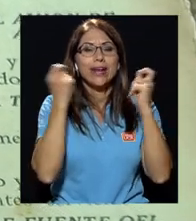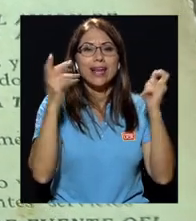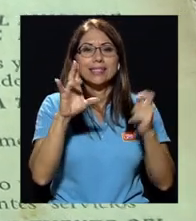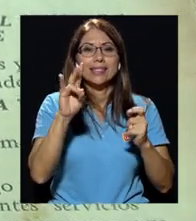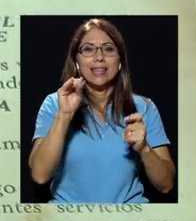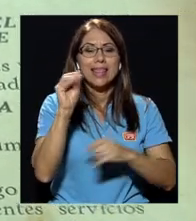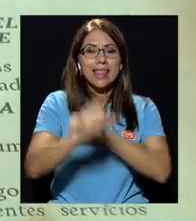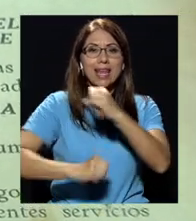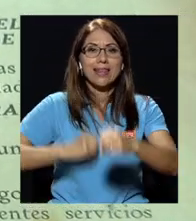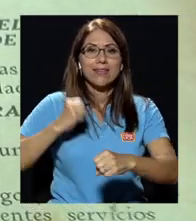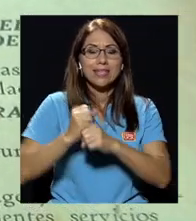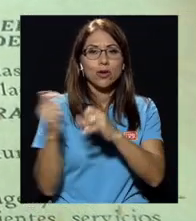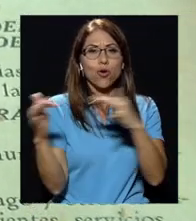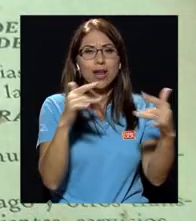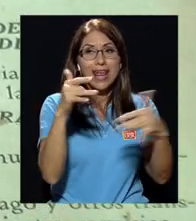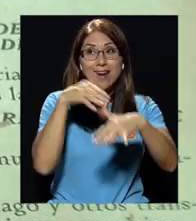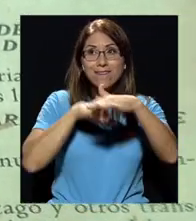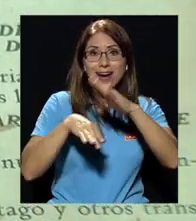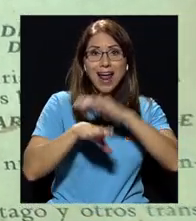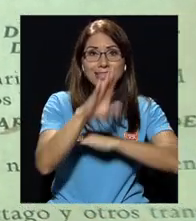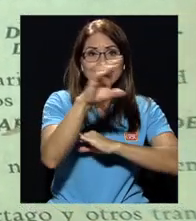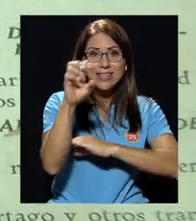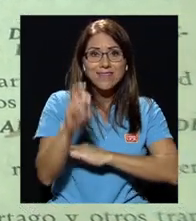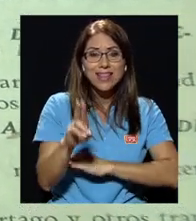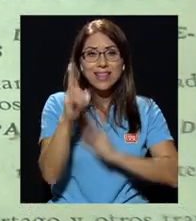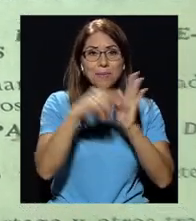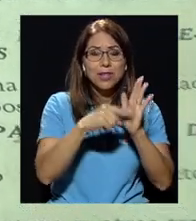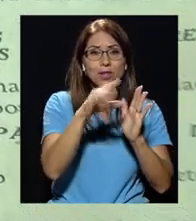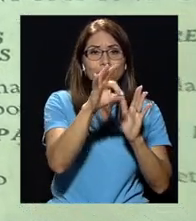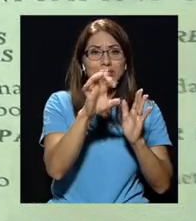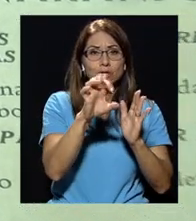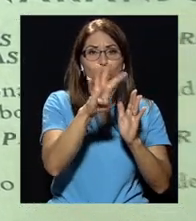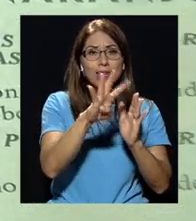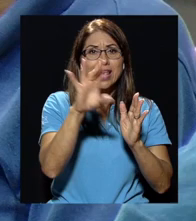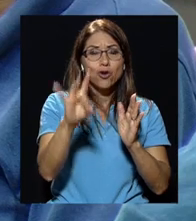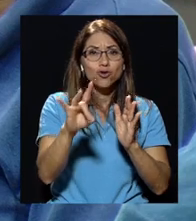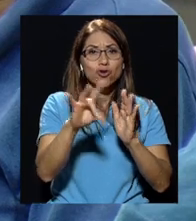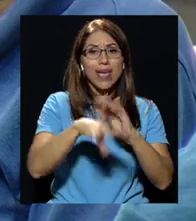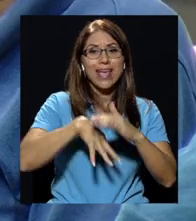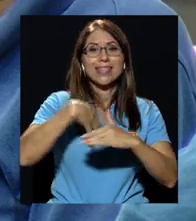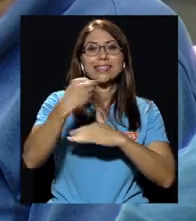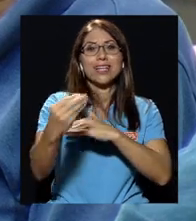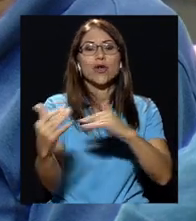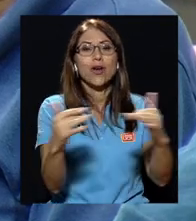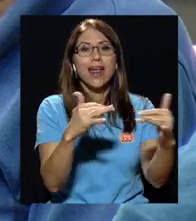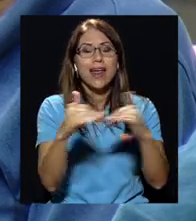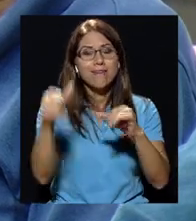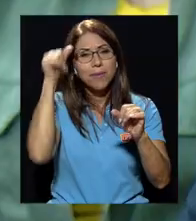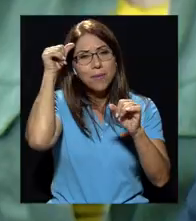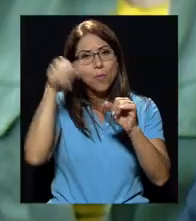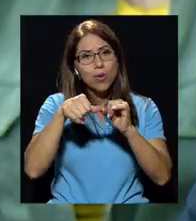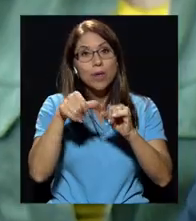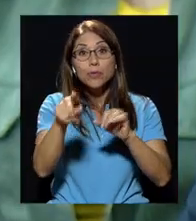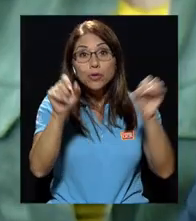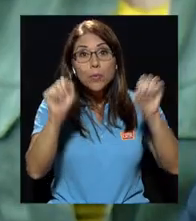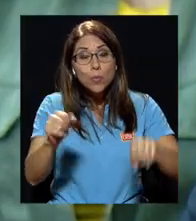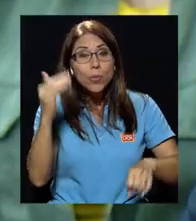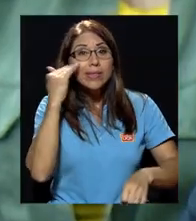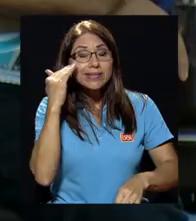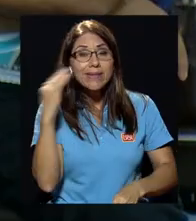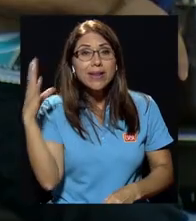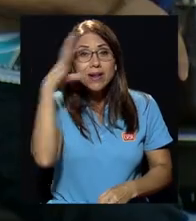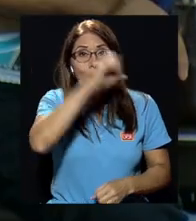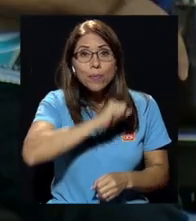Civil de 1948, Exilio, Guerra y Memoria, en la cual usted podrá conocer cómo percibió la prensa